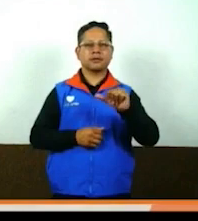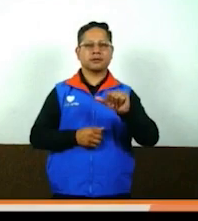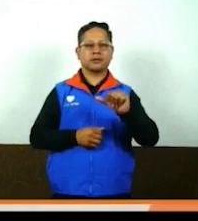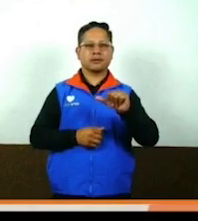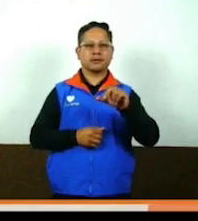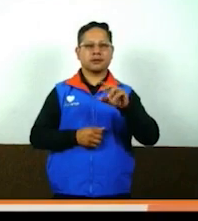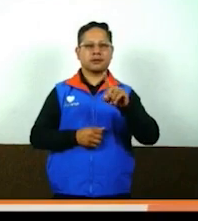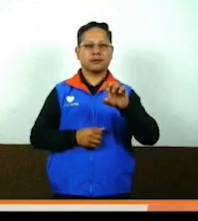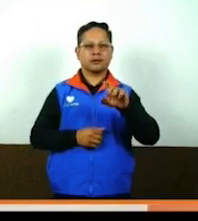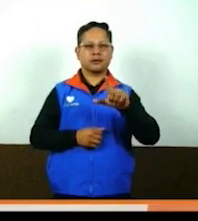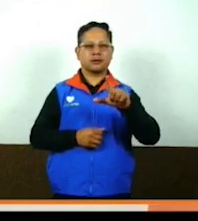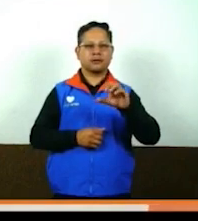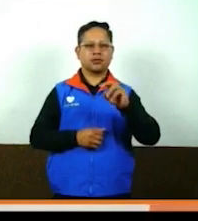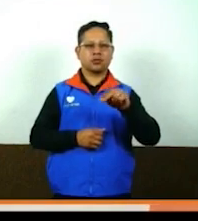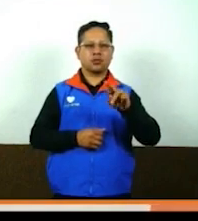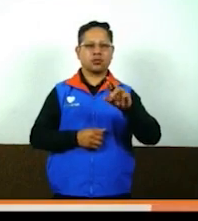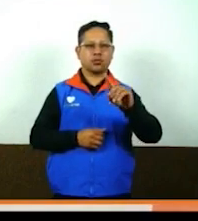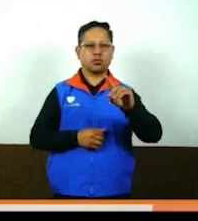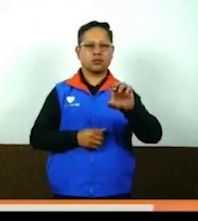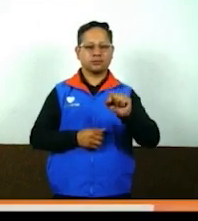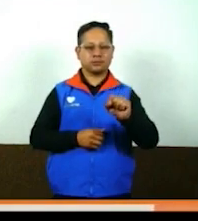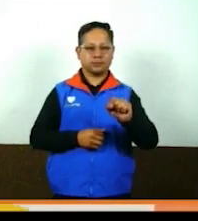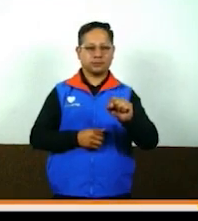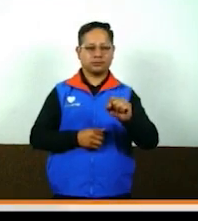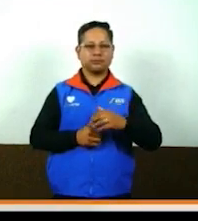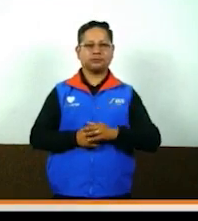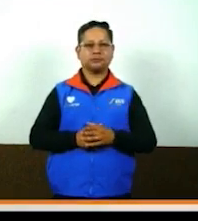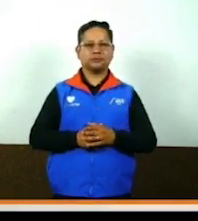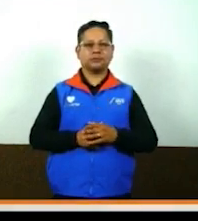María de Lourdes Cerrato de la Cruz.